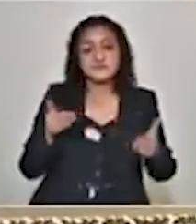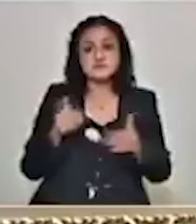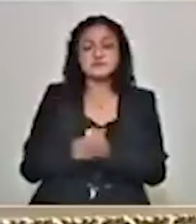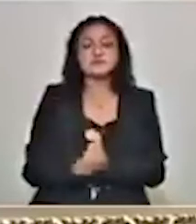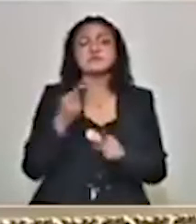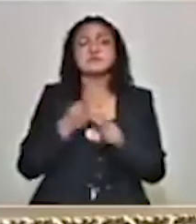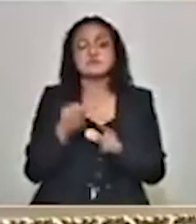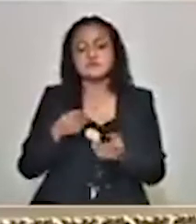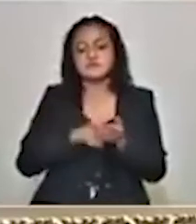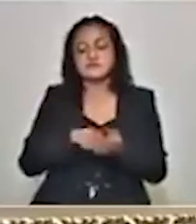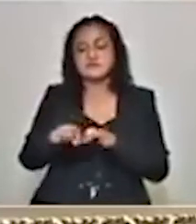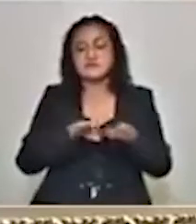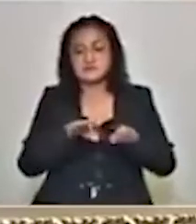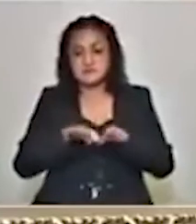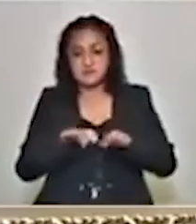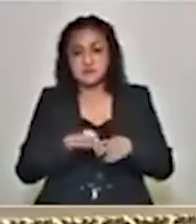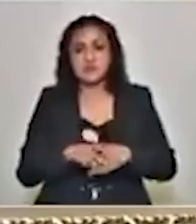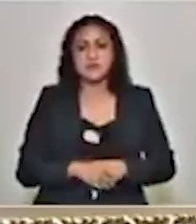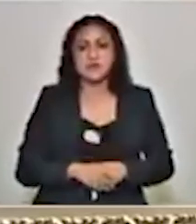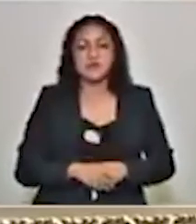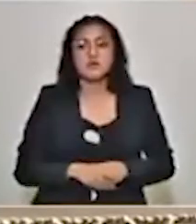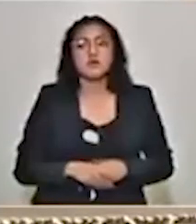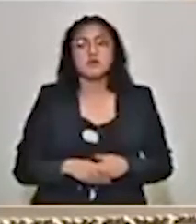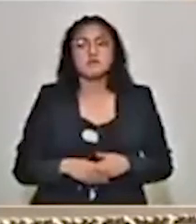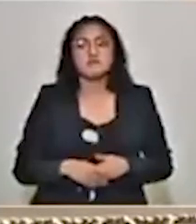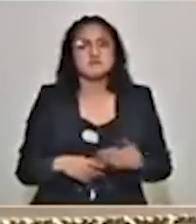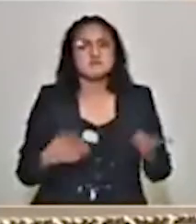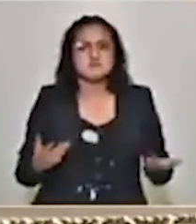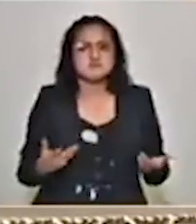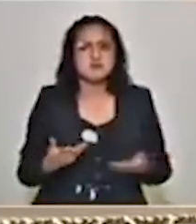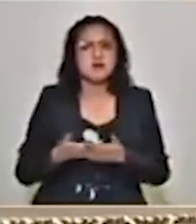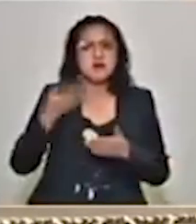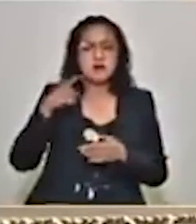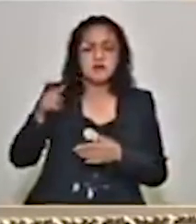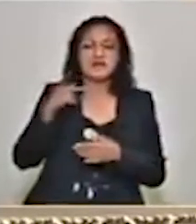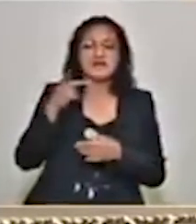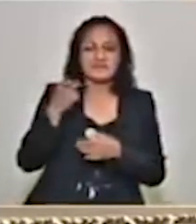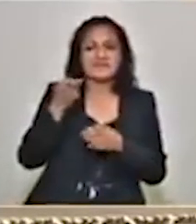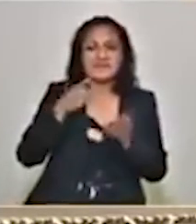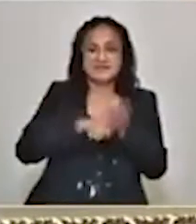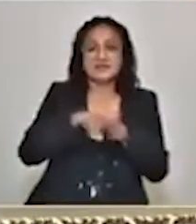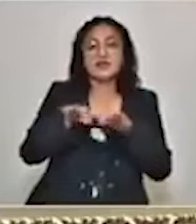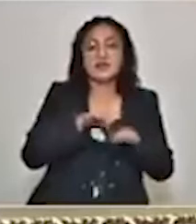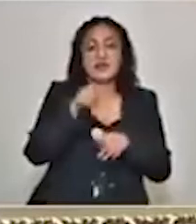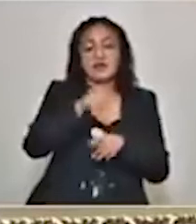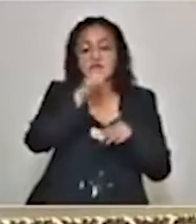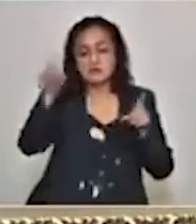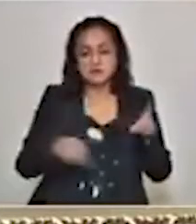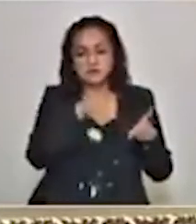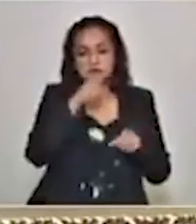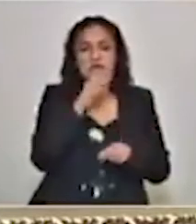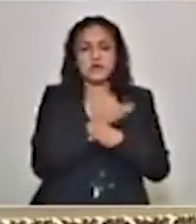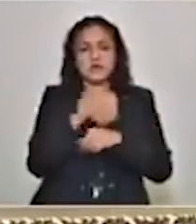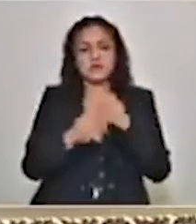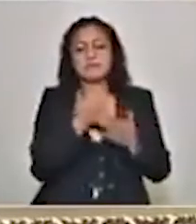eran trabajadores que desempeñaban su función en el funcionamiento de la estrella, está en